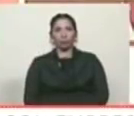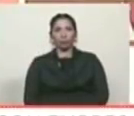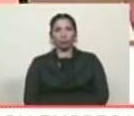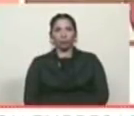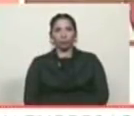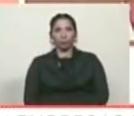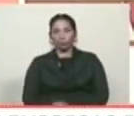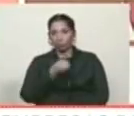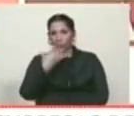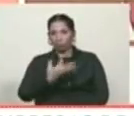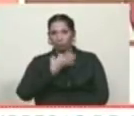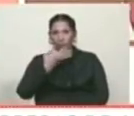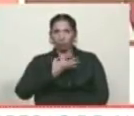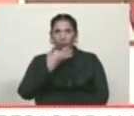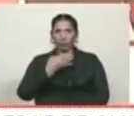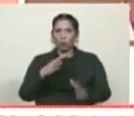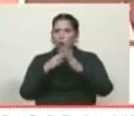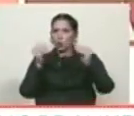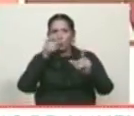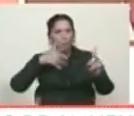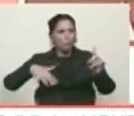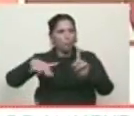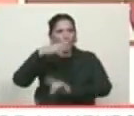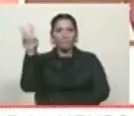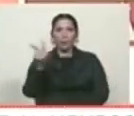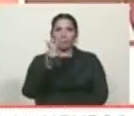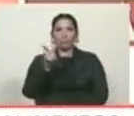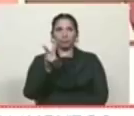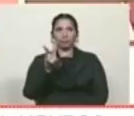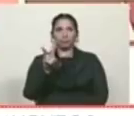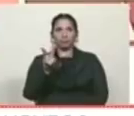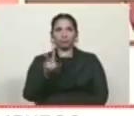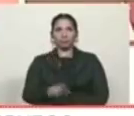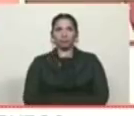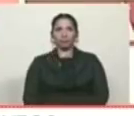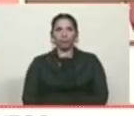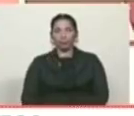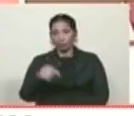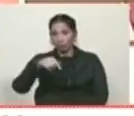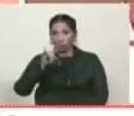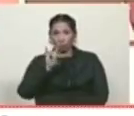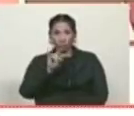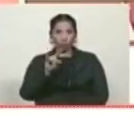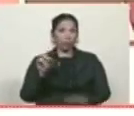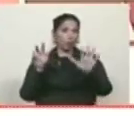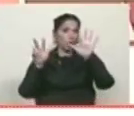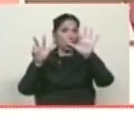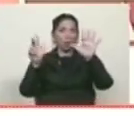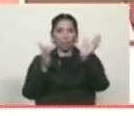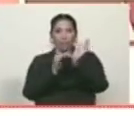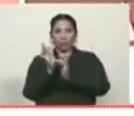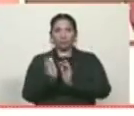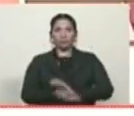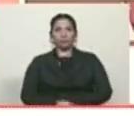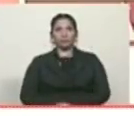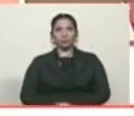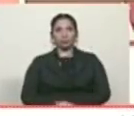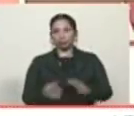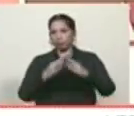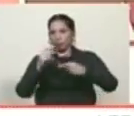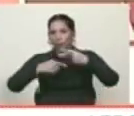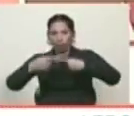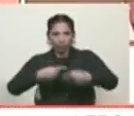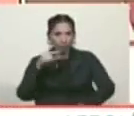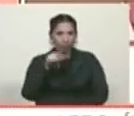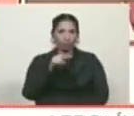política. Sí, buenas tardes a todo el pueblo de Venezuela. Queremos, hoy lunes 8 de abril, como todos los lunes,